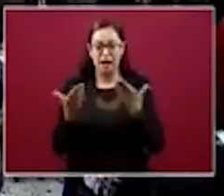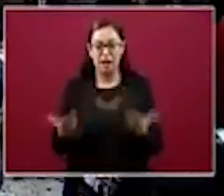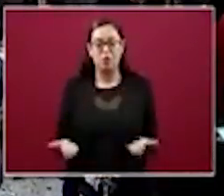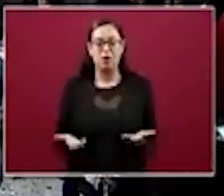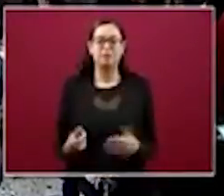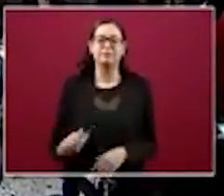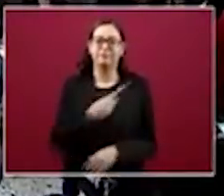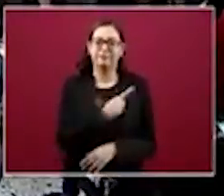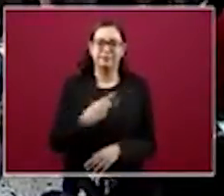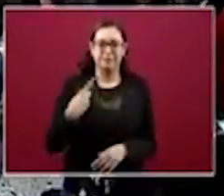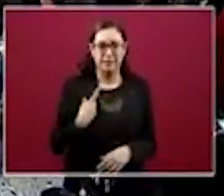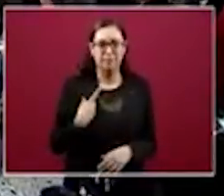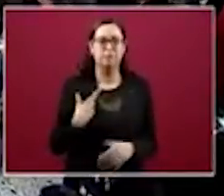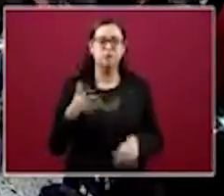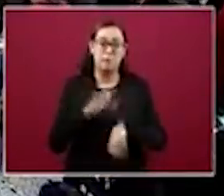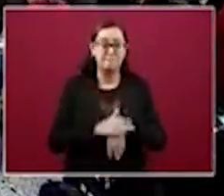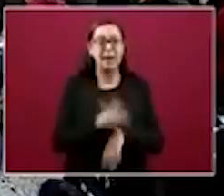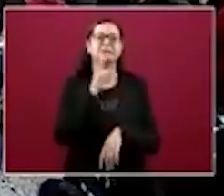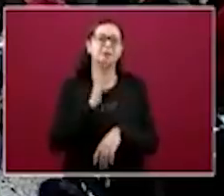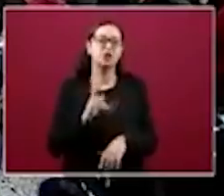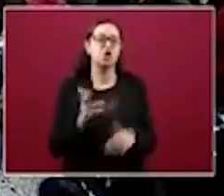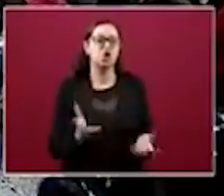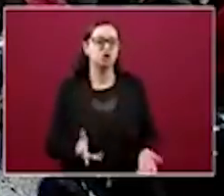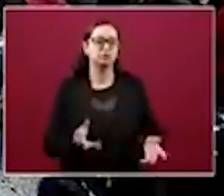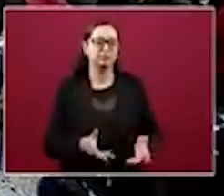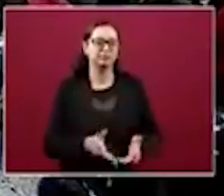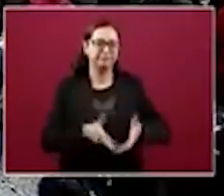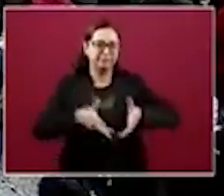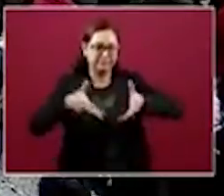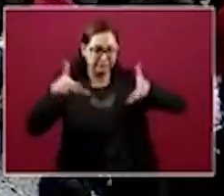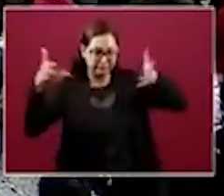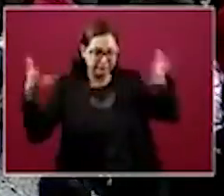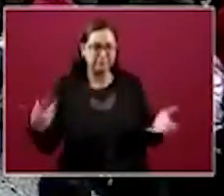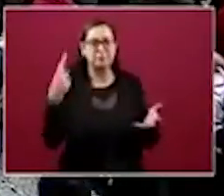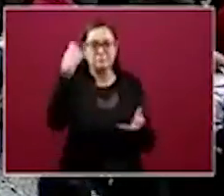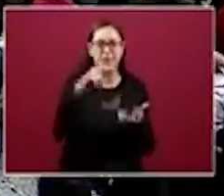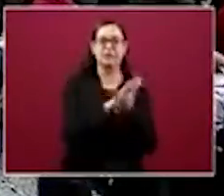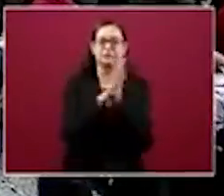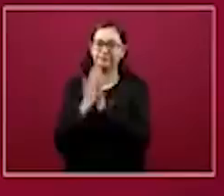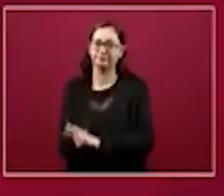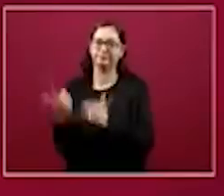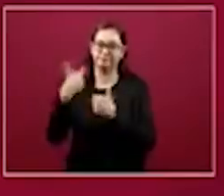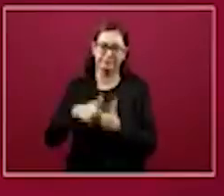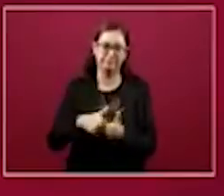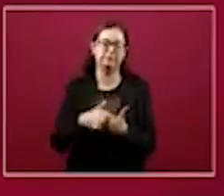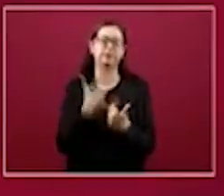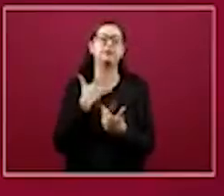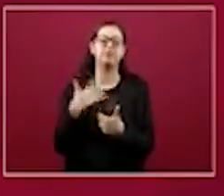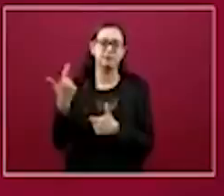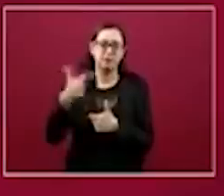que producir petróleo, tener materia prima para poderla procesar, para poderla refinar y